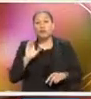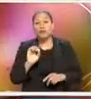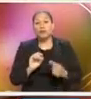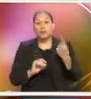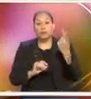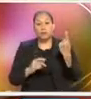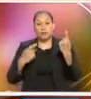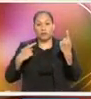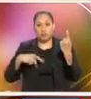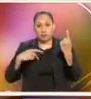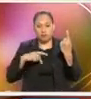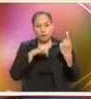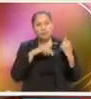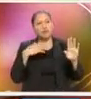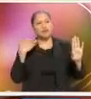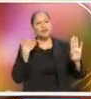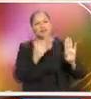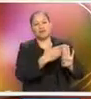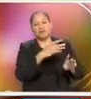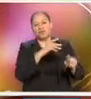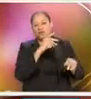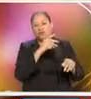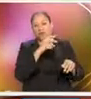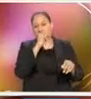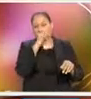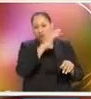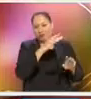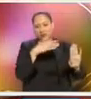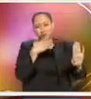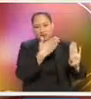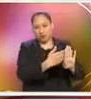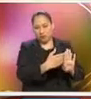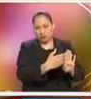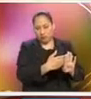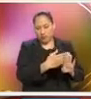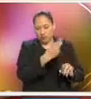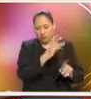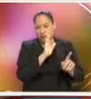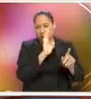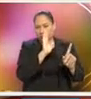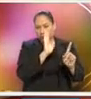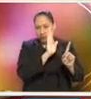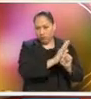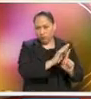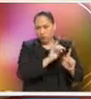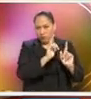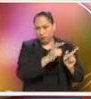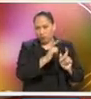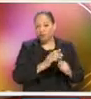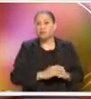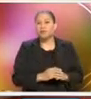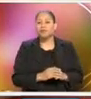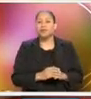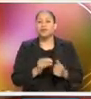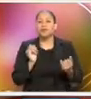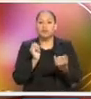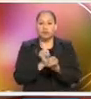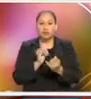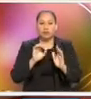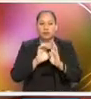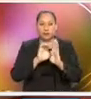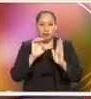que agreden a las demás. Eso, en conclusión, rápido, en breve, es lo que es el bullying. Ok. El bullying también